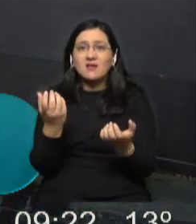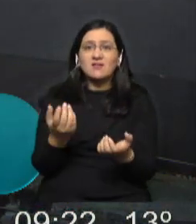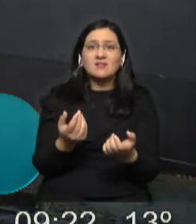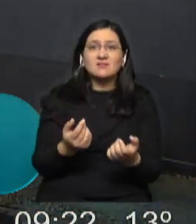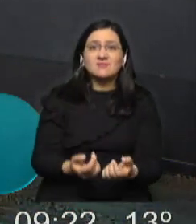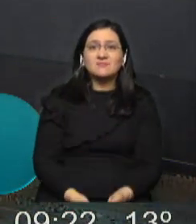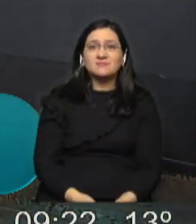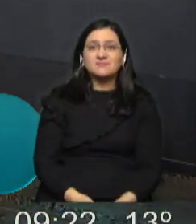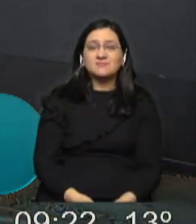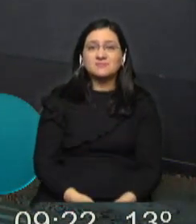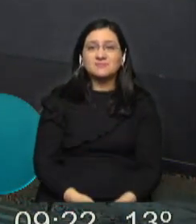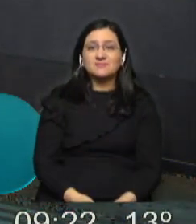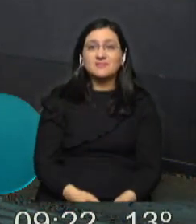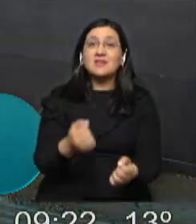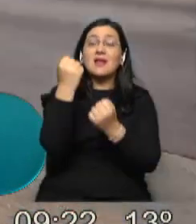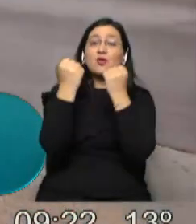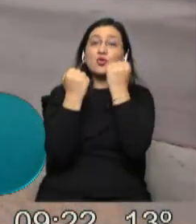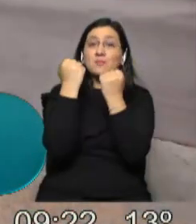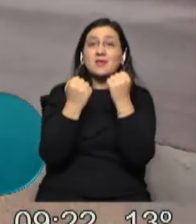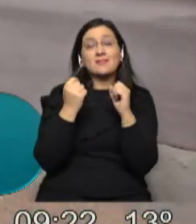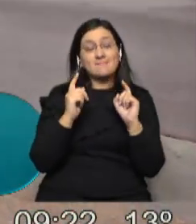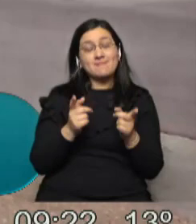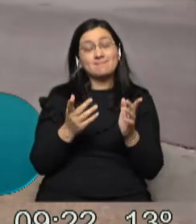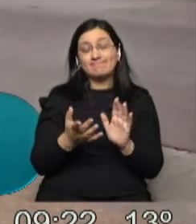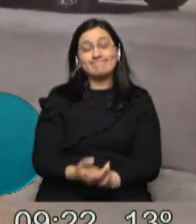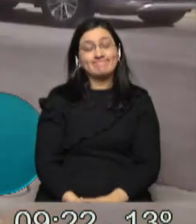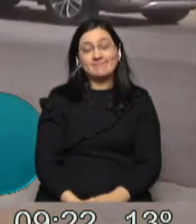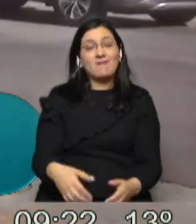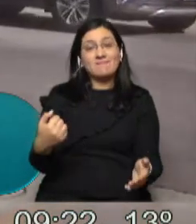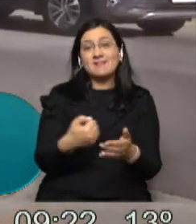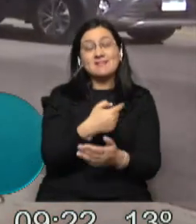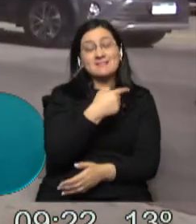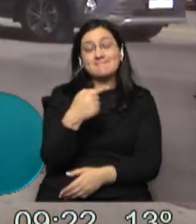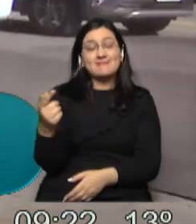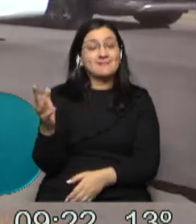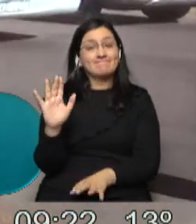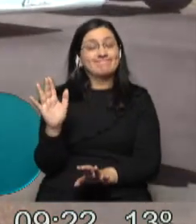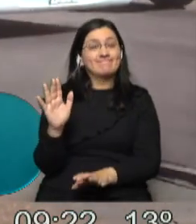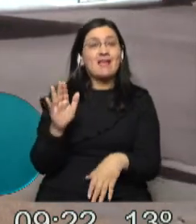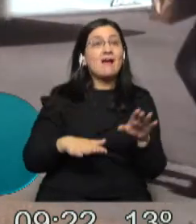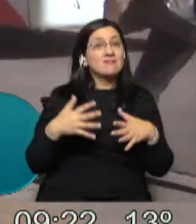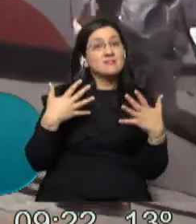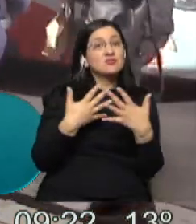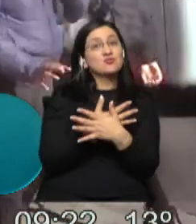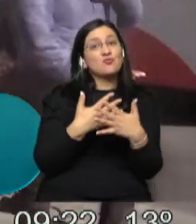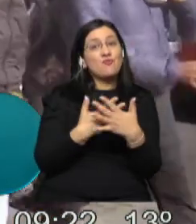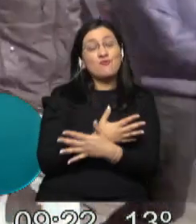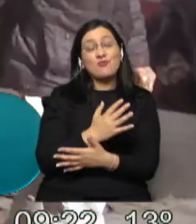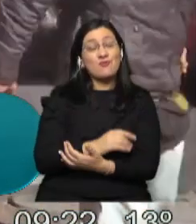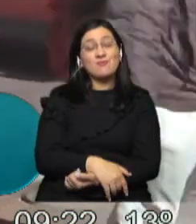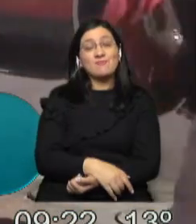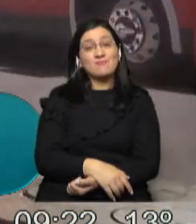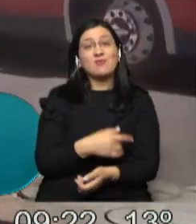quisiera... Y en la economía también, Fito, vos sabés que los fines de semana a veces sufro estos desbarajustes, ¿no?